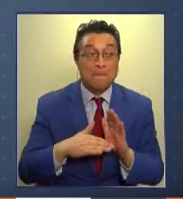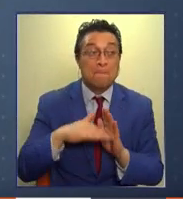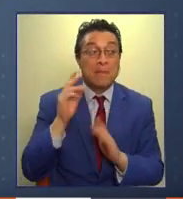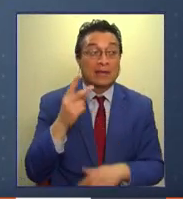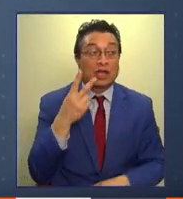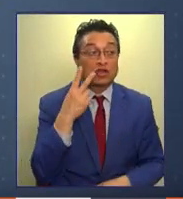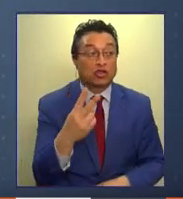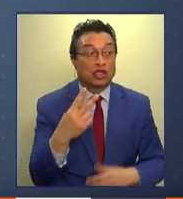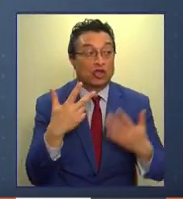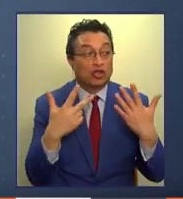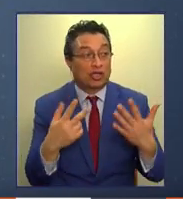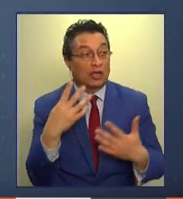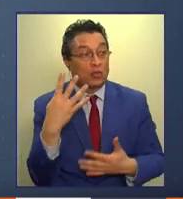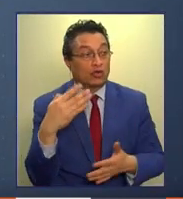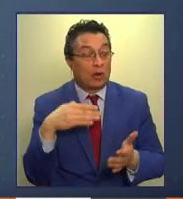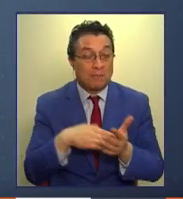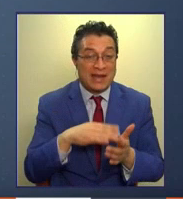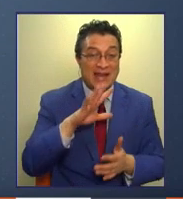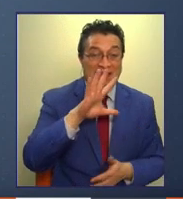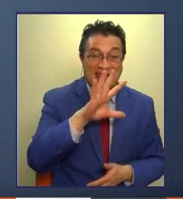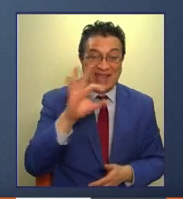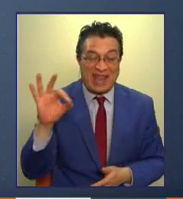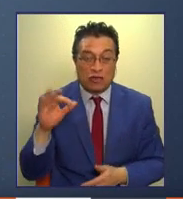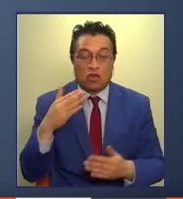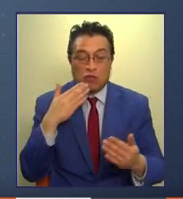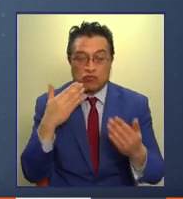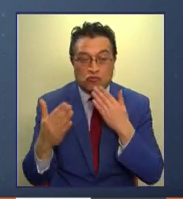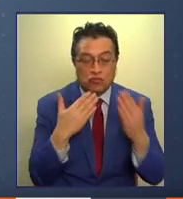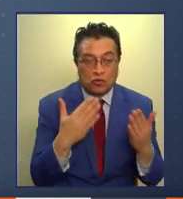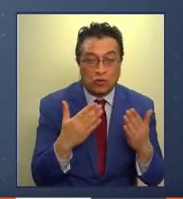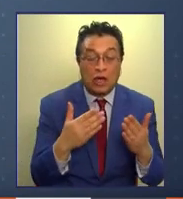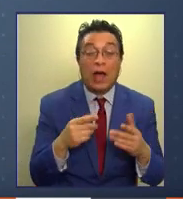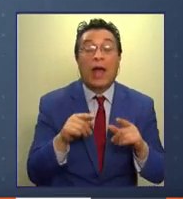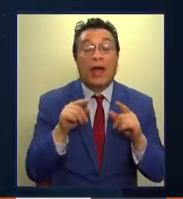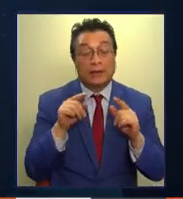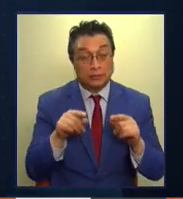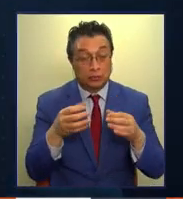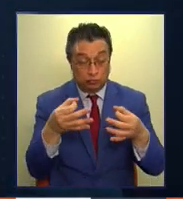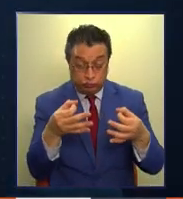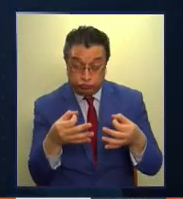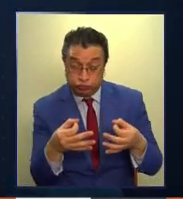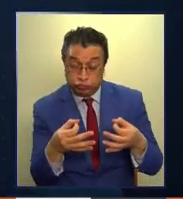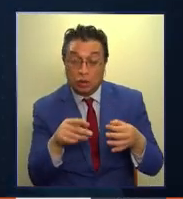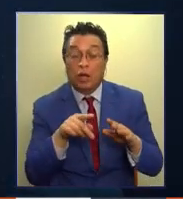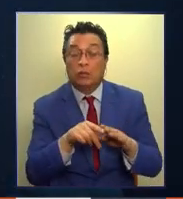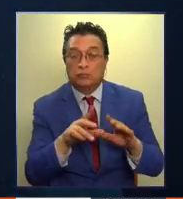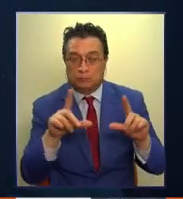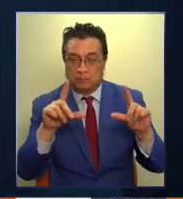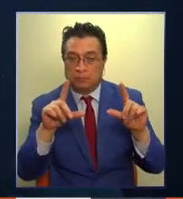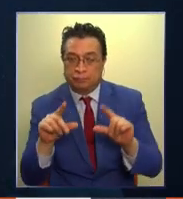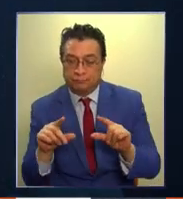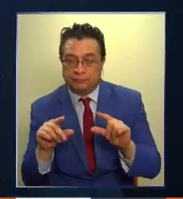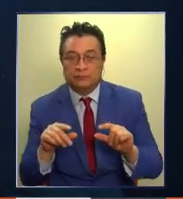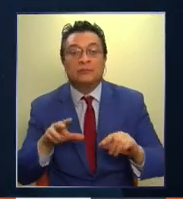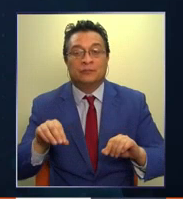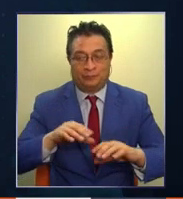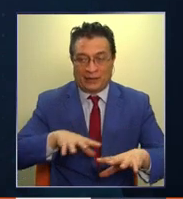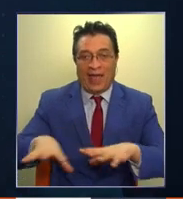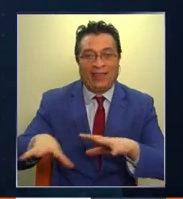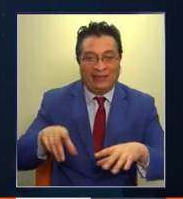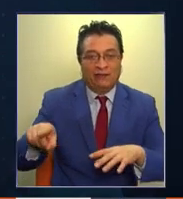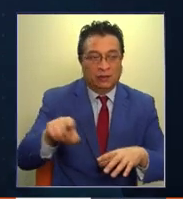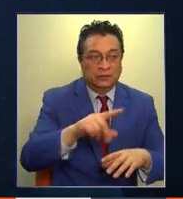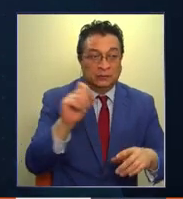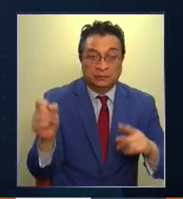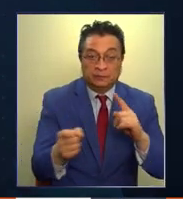284 mil 500 contagios de ese número se especificó una reducción en los casos activos que por